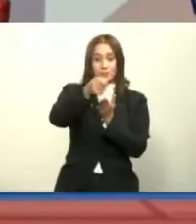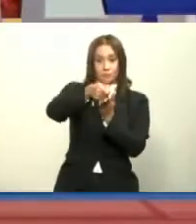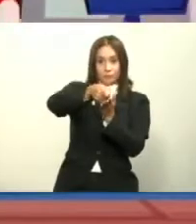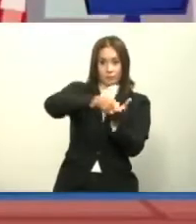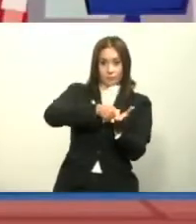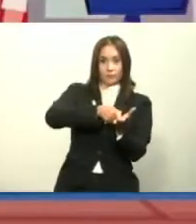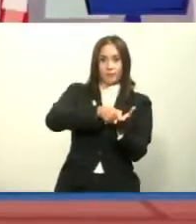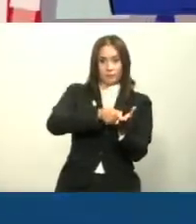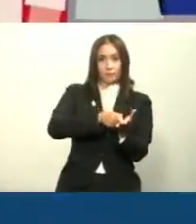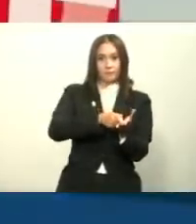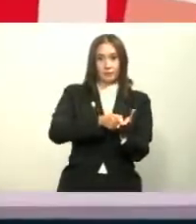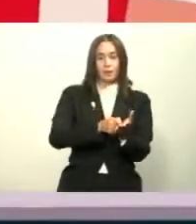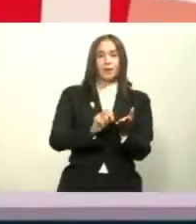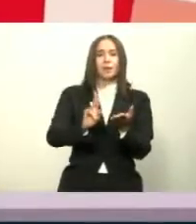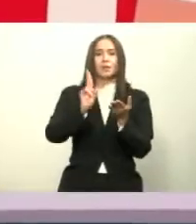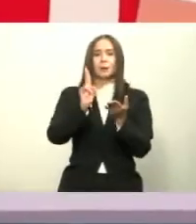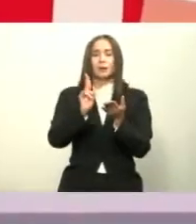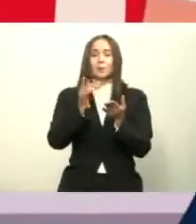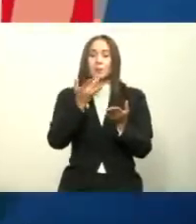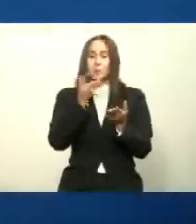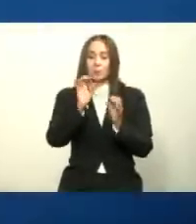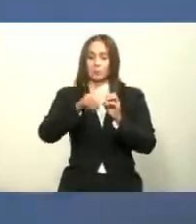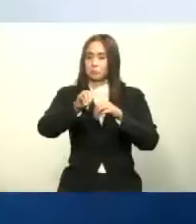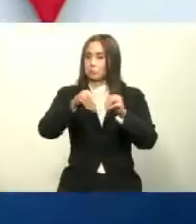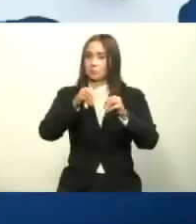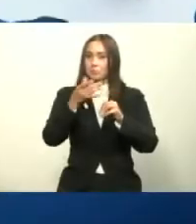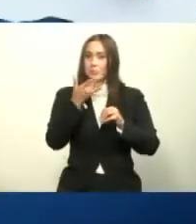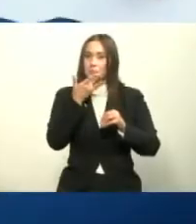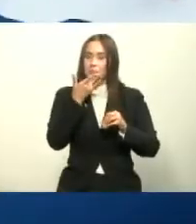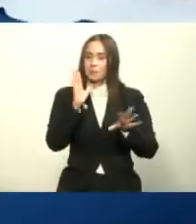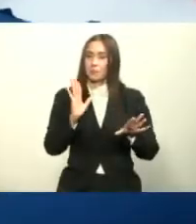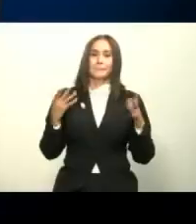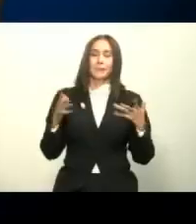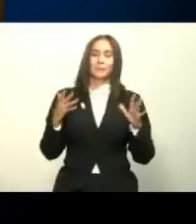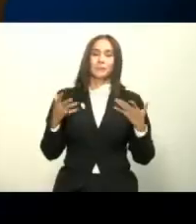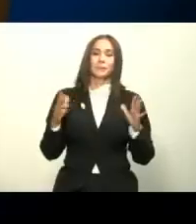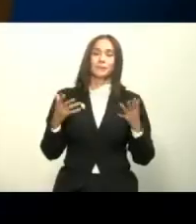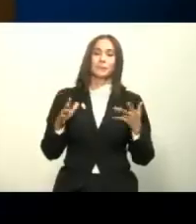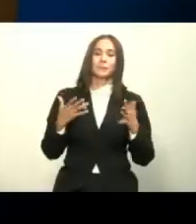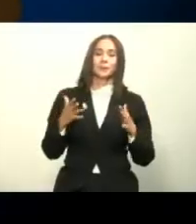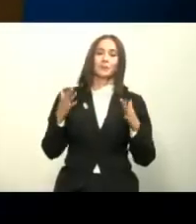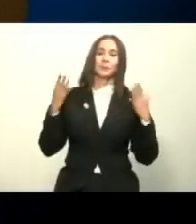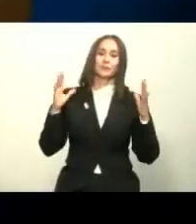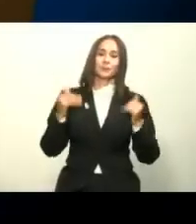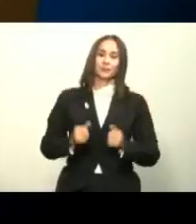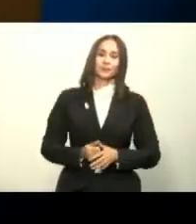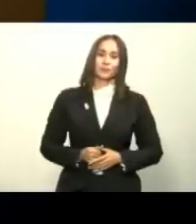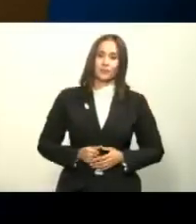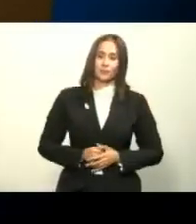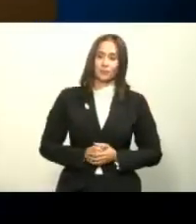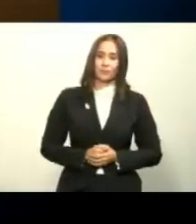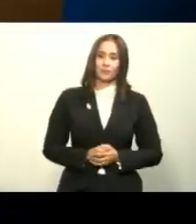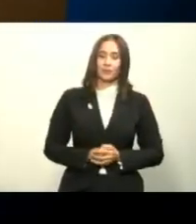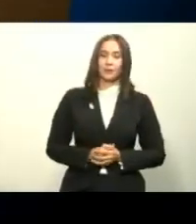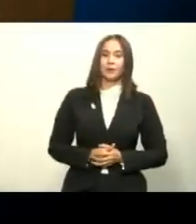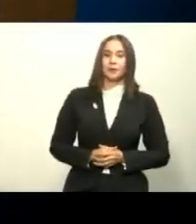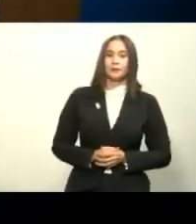Domingo, con 2.158 tarjetas. Le sigue Rosa Santos Méndez, gobernadora de Santiago,